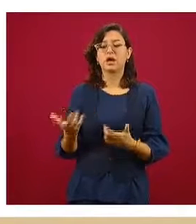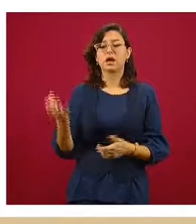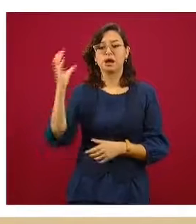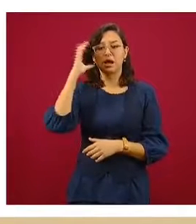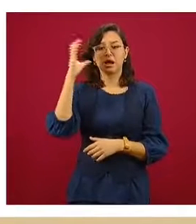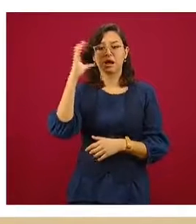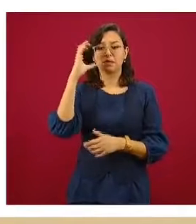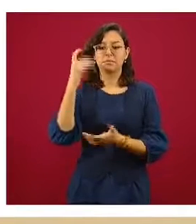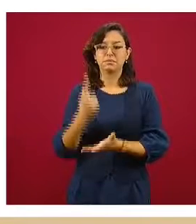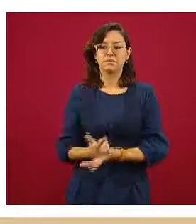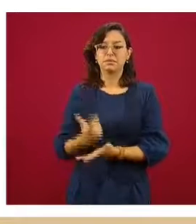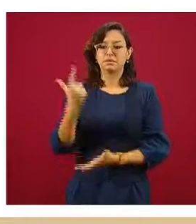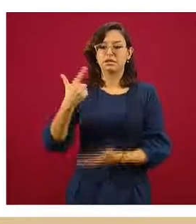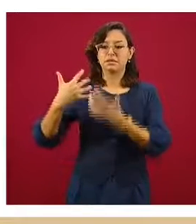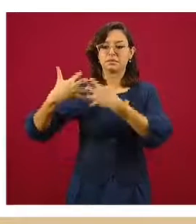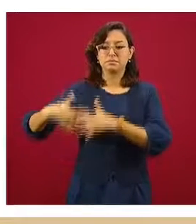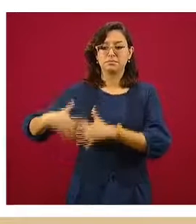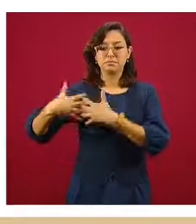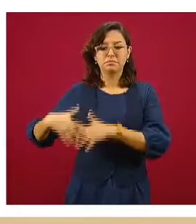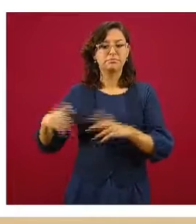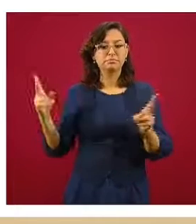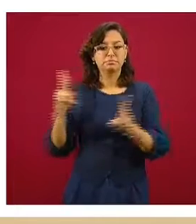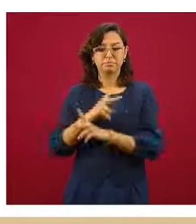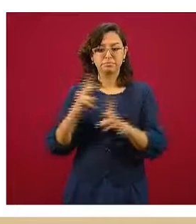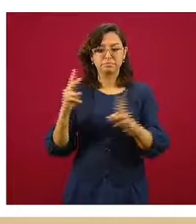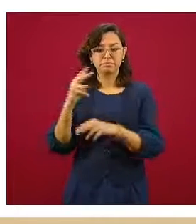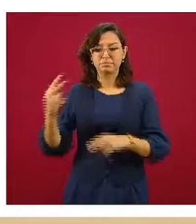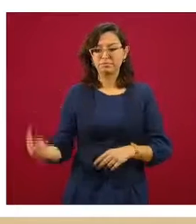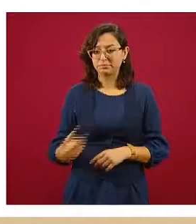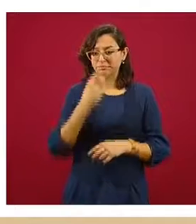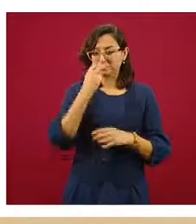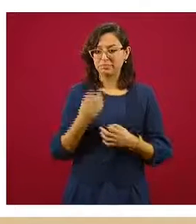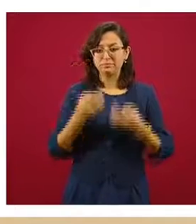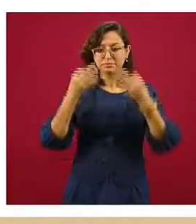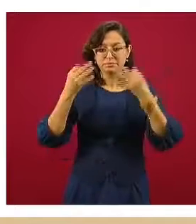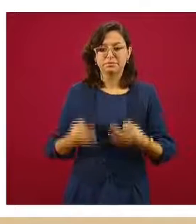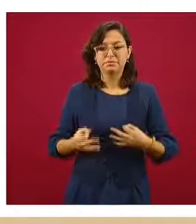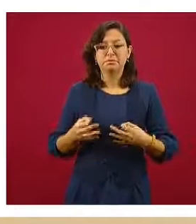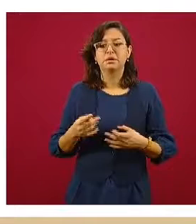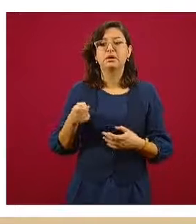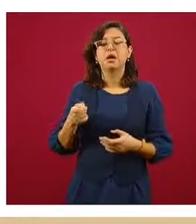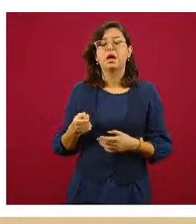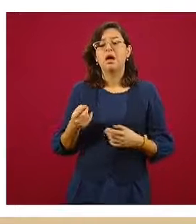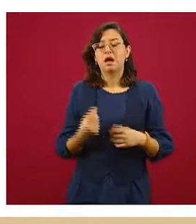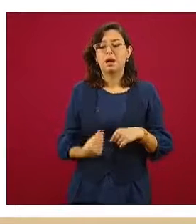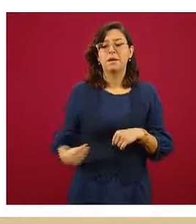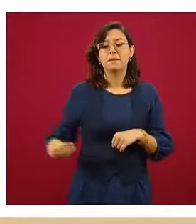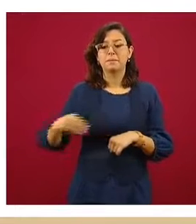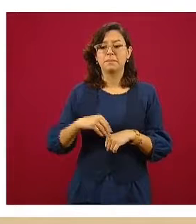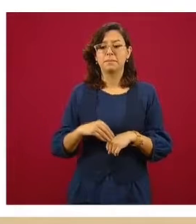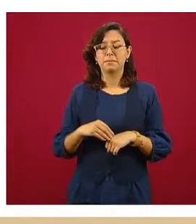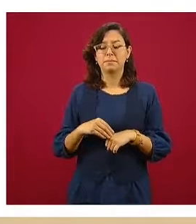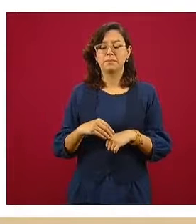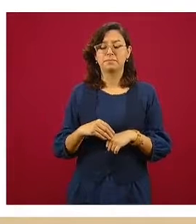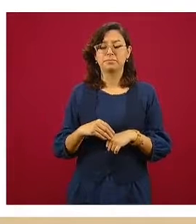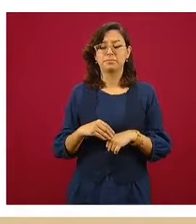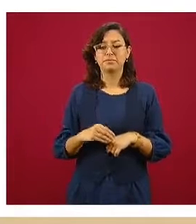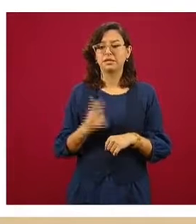camas con ventilador, esto es terapias intensivas formalmente establecidas, más las más